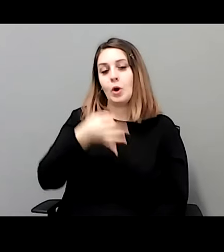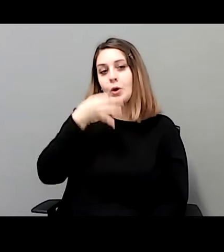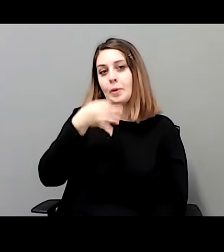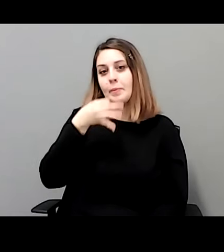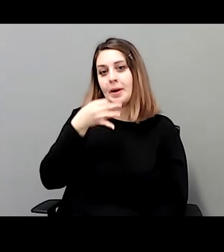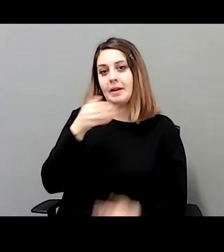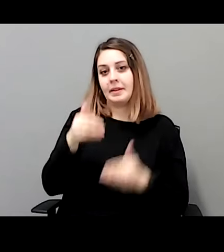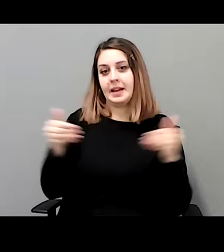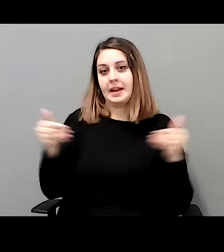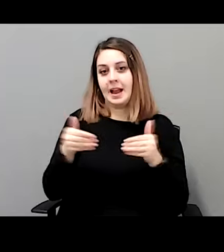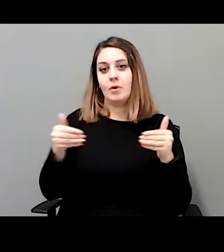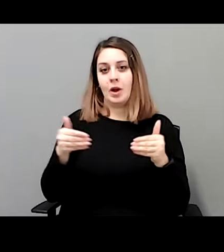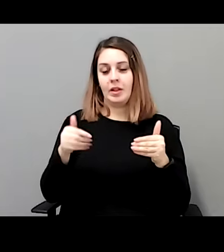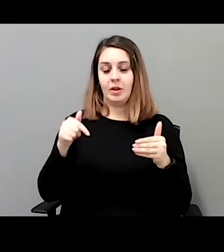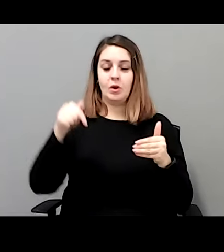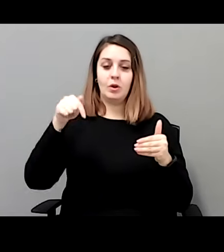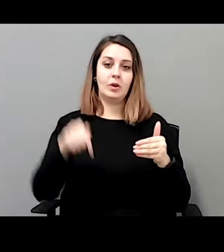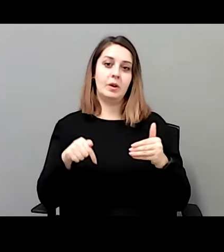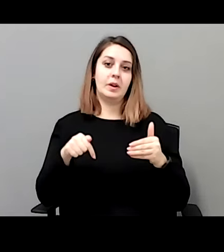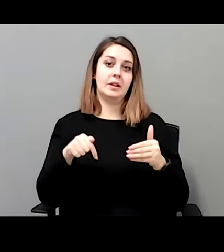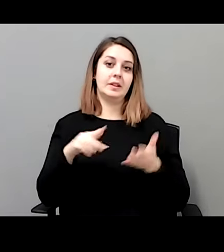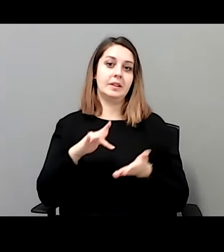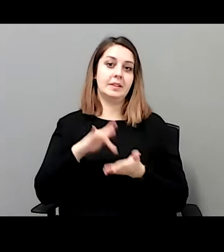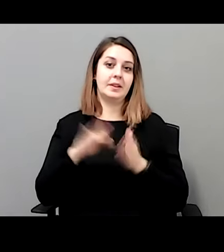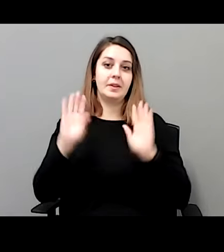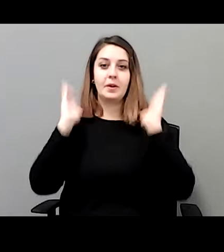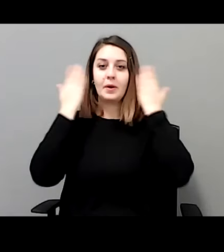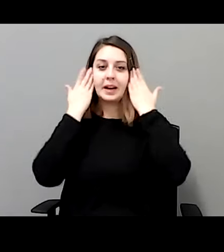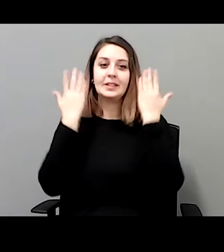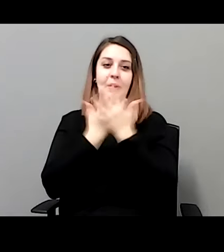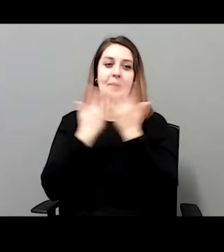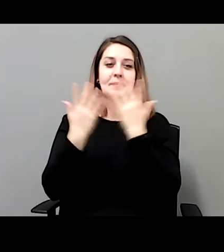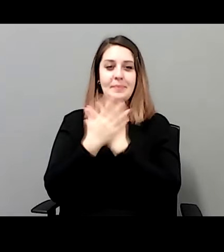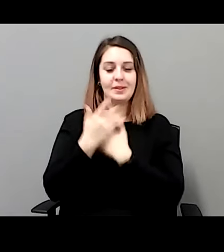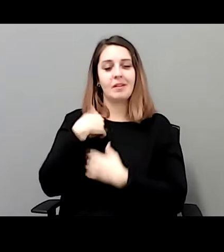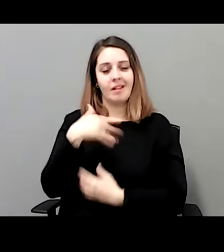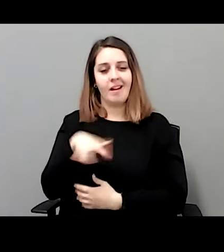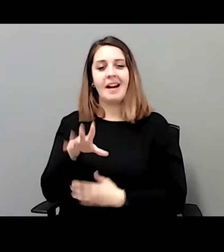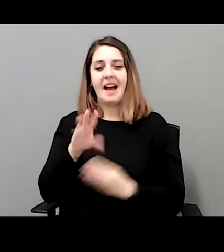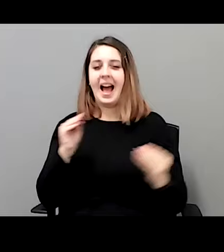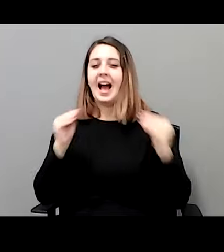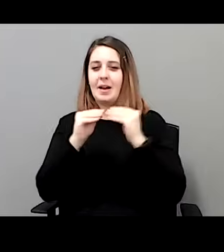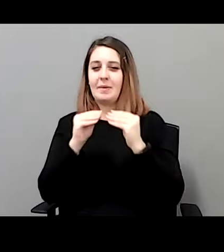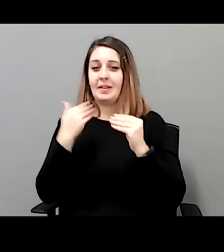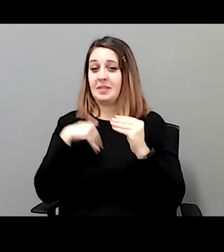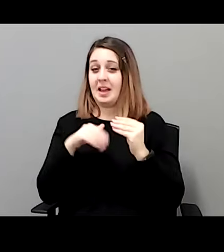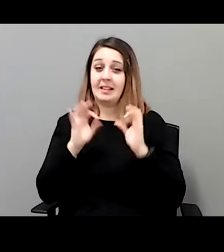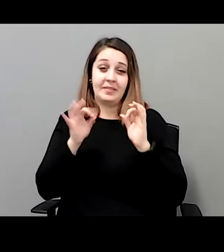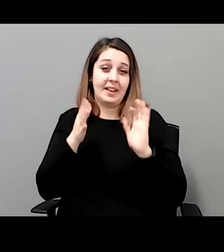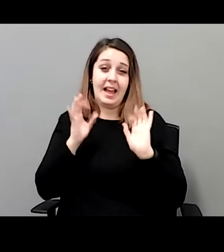de inauguración de lo que va a ser este congreso mixto. Yo también estoy de acuerdo que ya ha venido para quedarse,